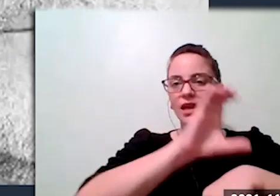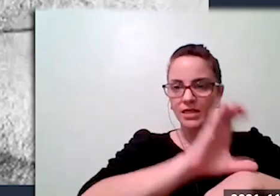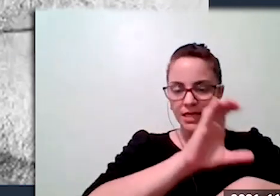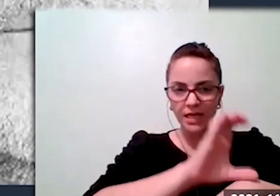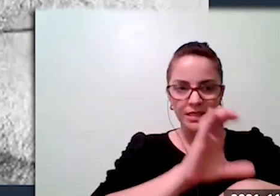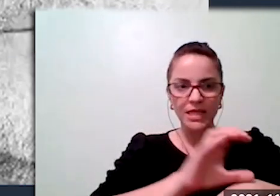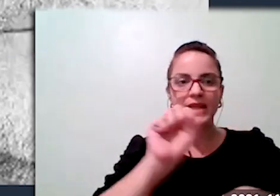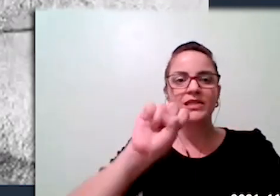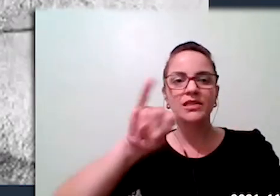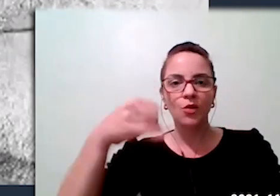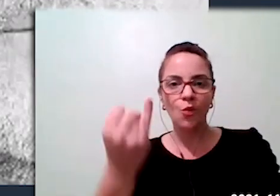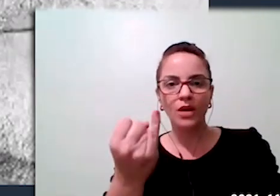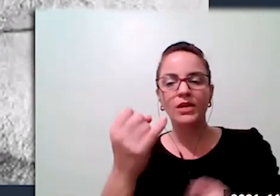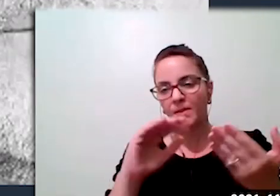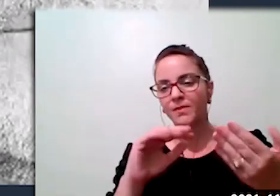Rico.